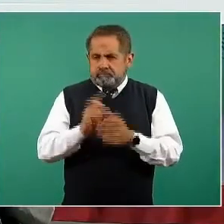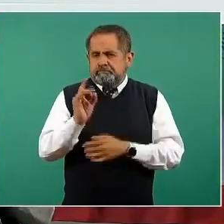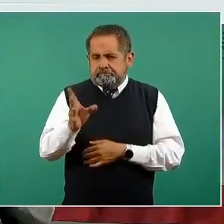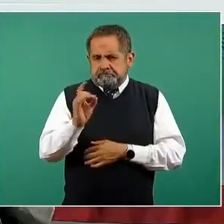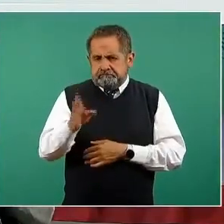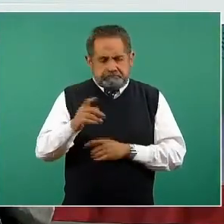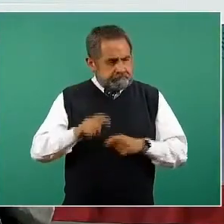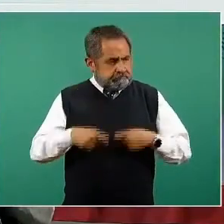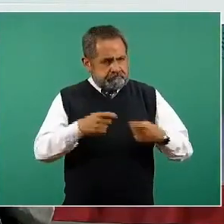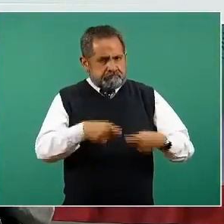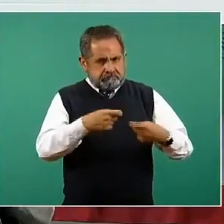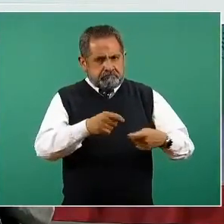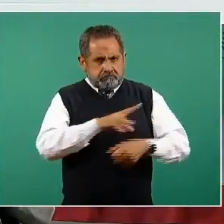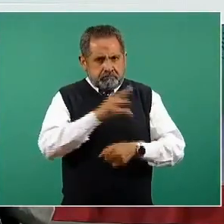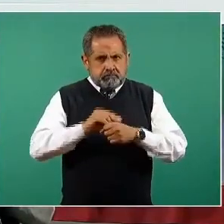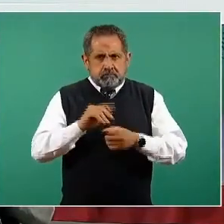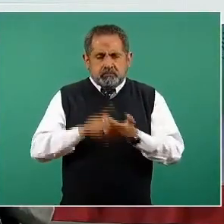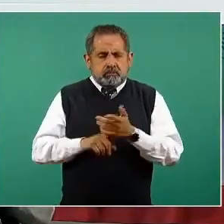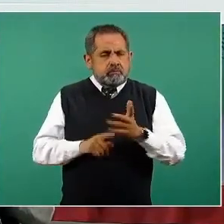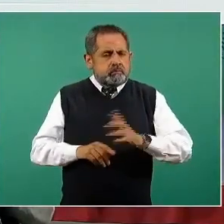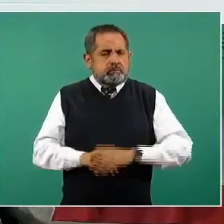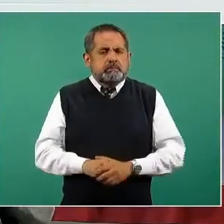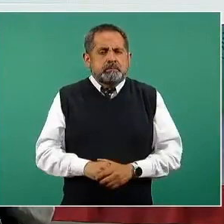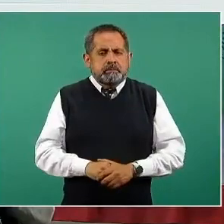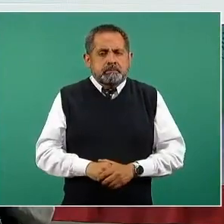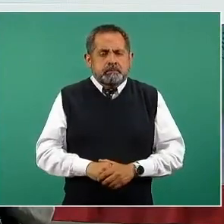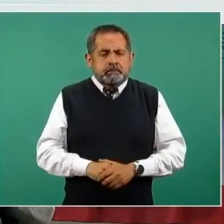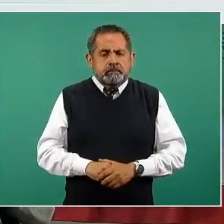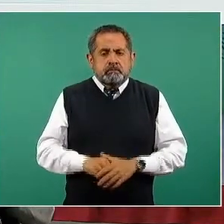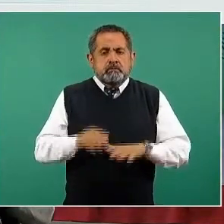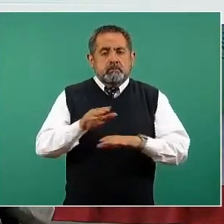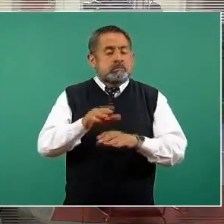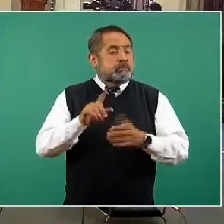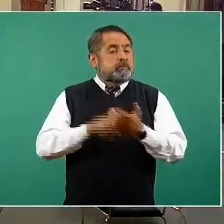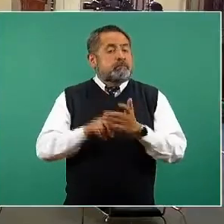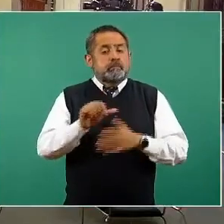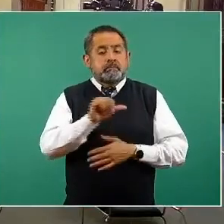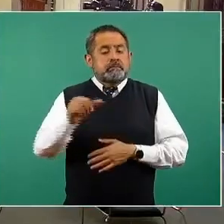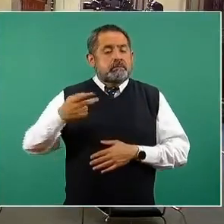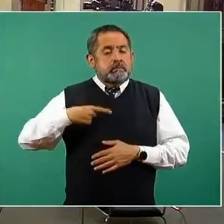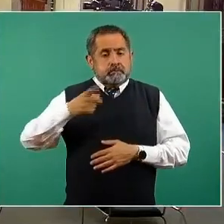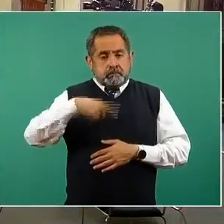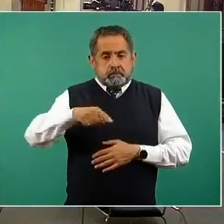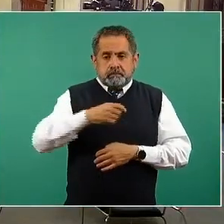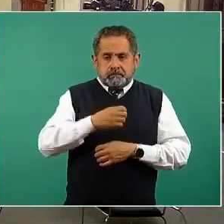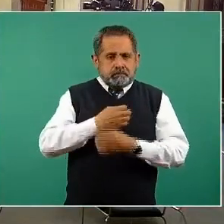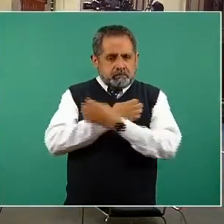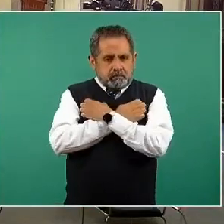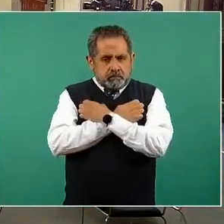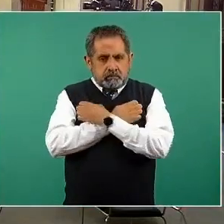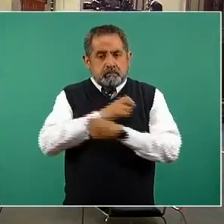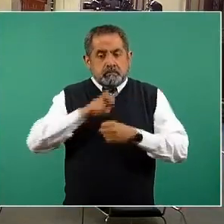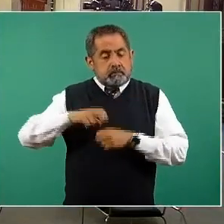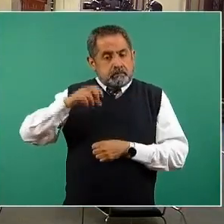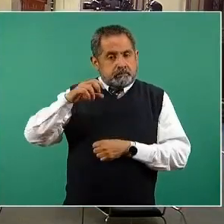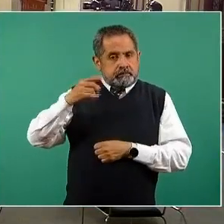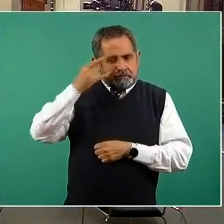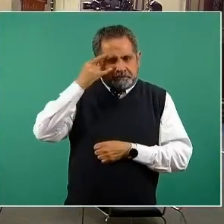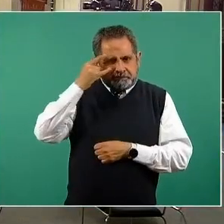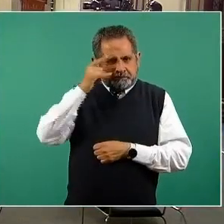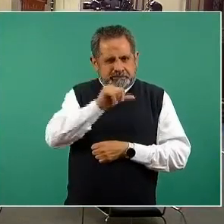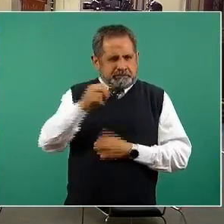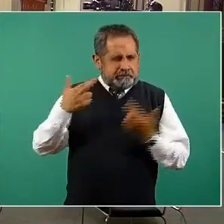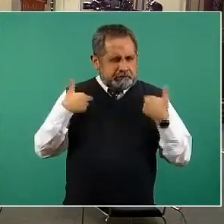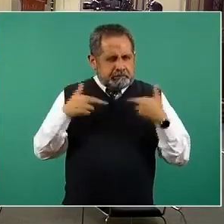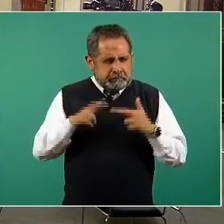primeras dosis que se han colocado. En el caso del personal educativo de Campeche, no hay movimientos porque